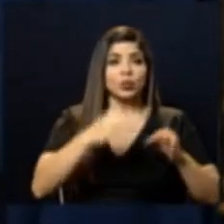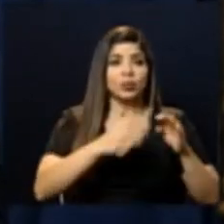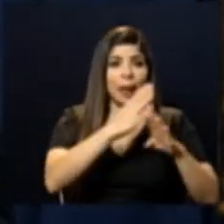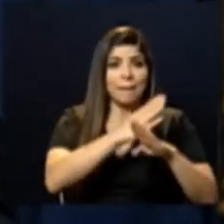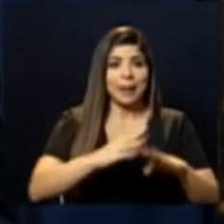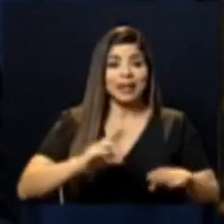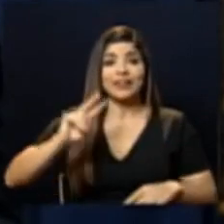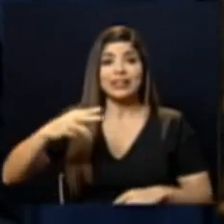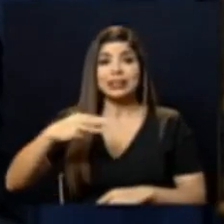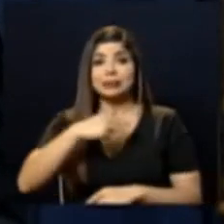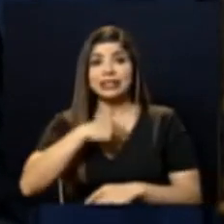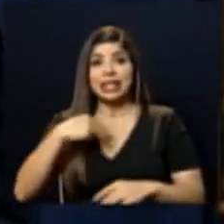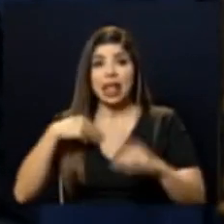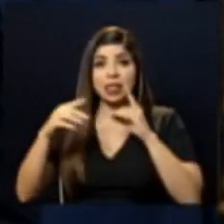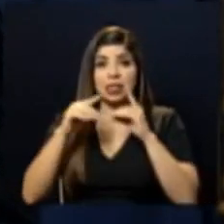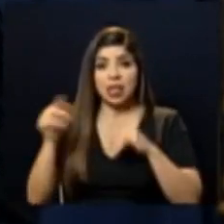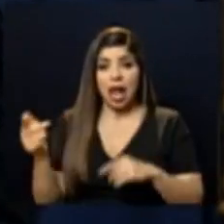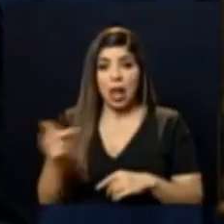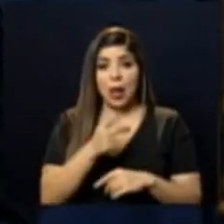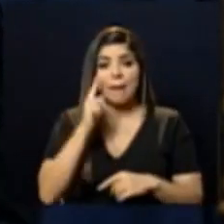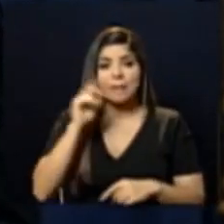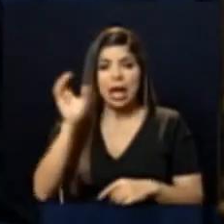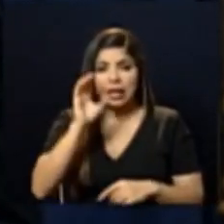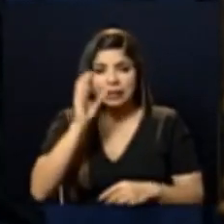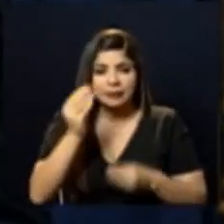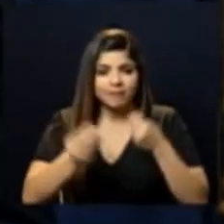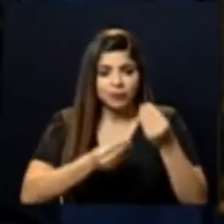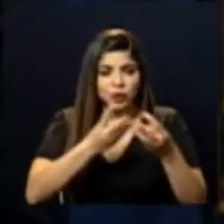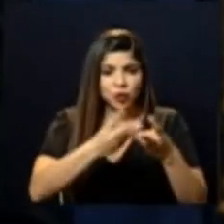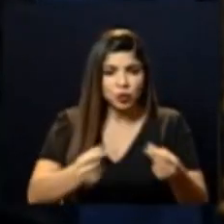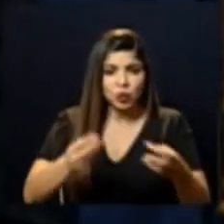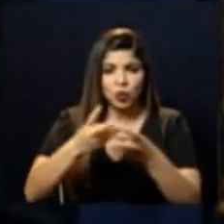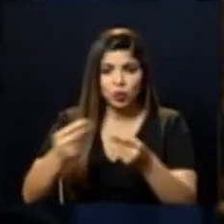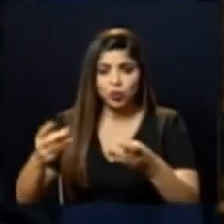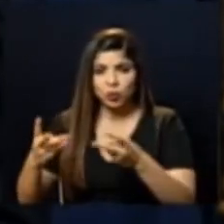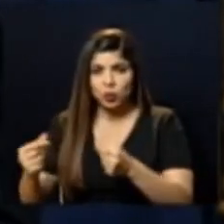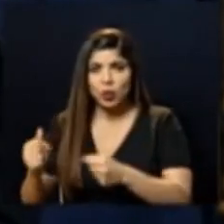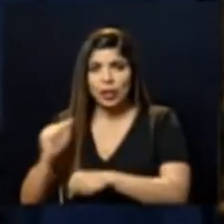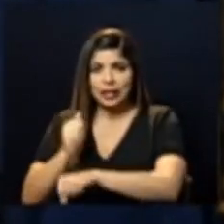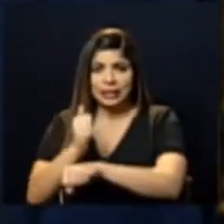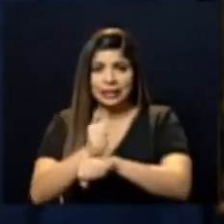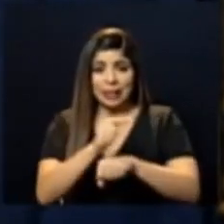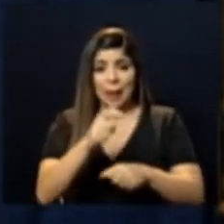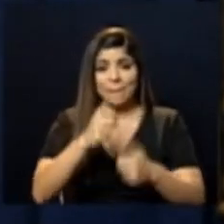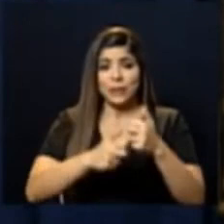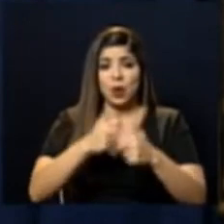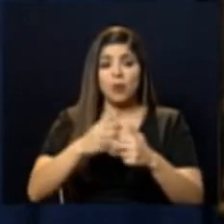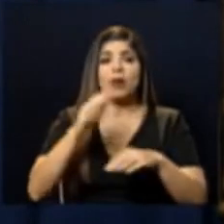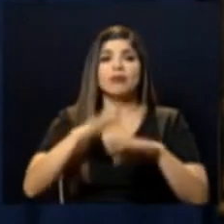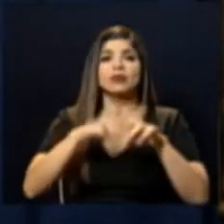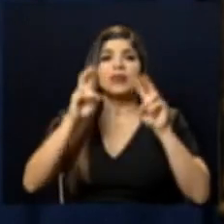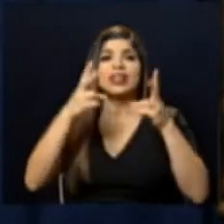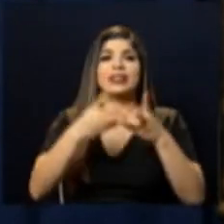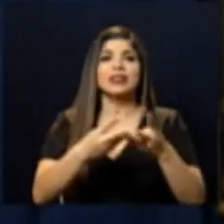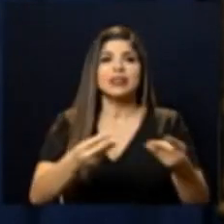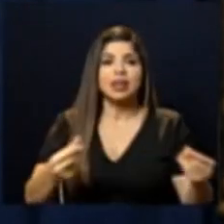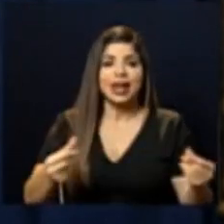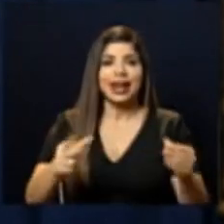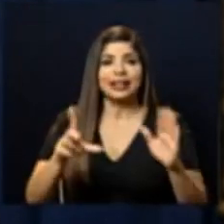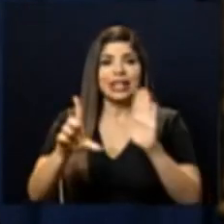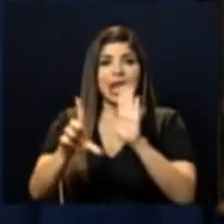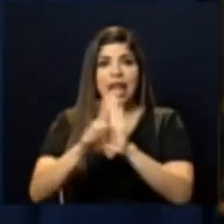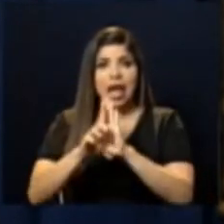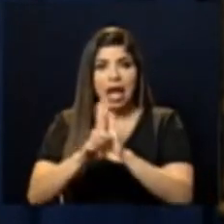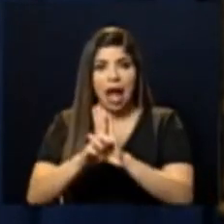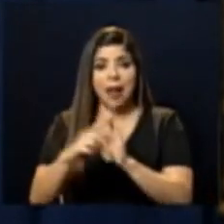el Viceministerio de Diálogo para concretar soluciones oportunas a un problema de tierras, de legalidad,